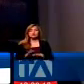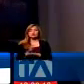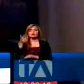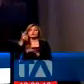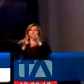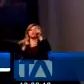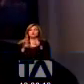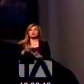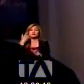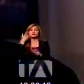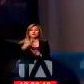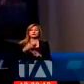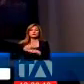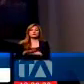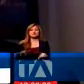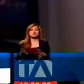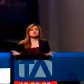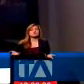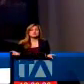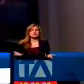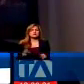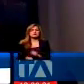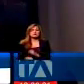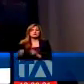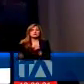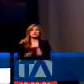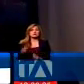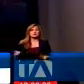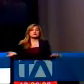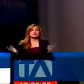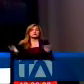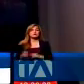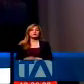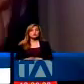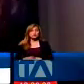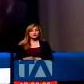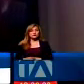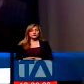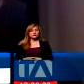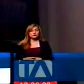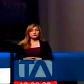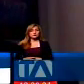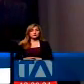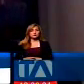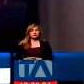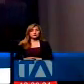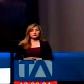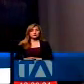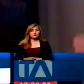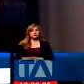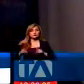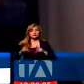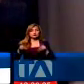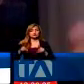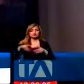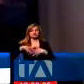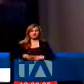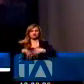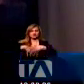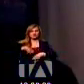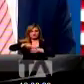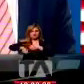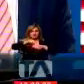bombas lacrimógenas caducadas, ¿y qué se podía hacer entonces? Permitir que cometan más